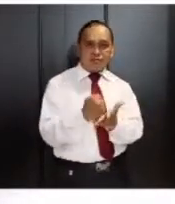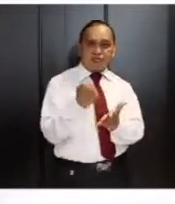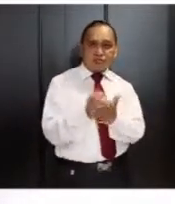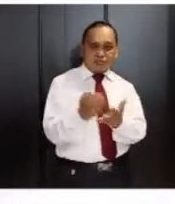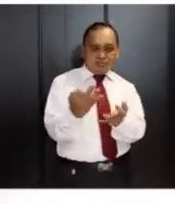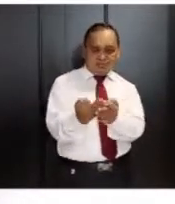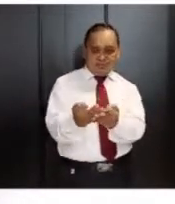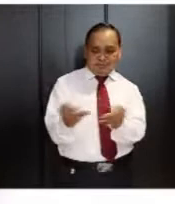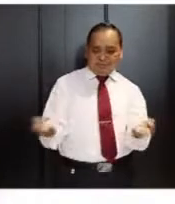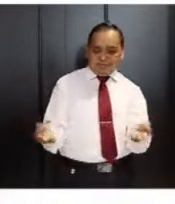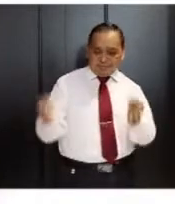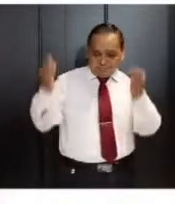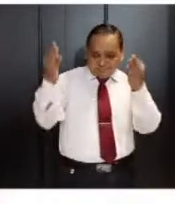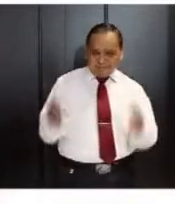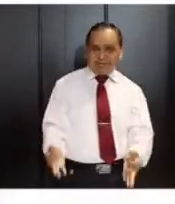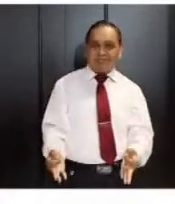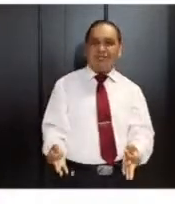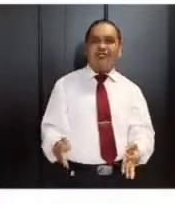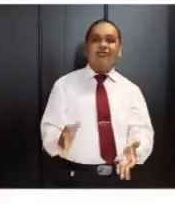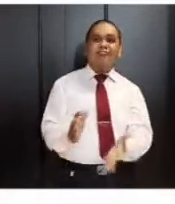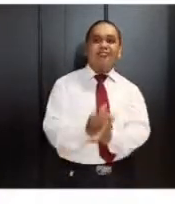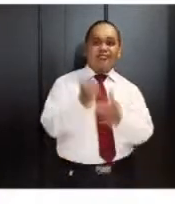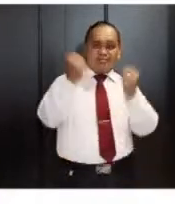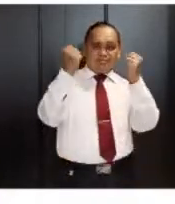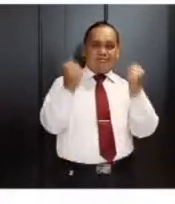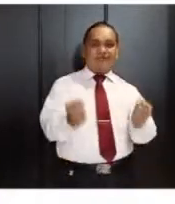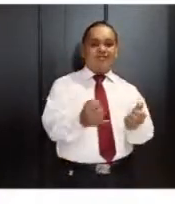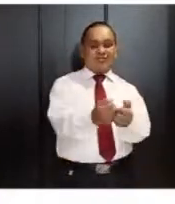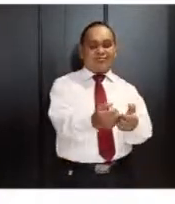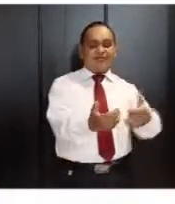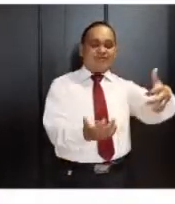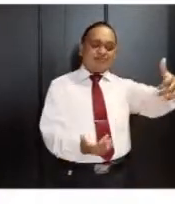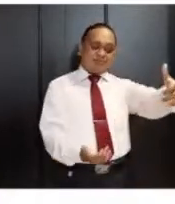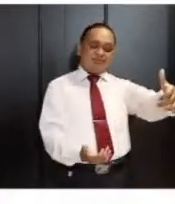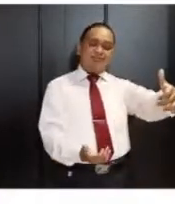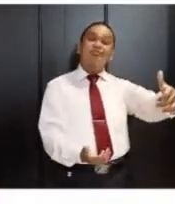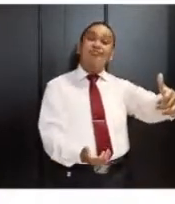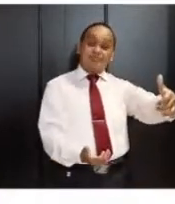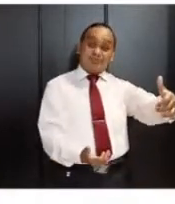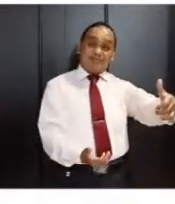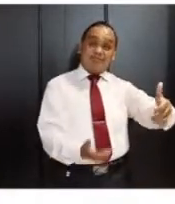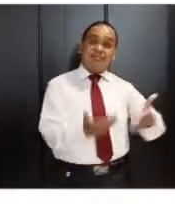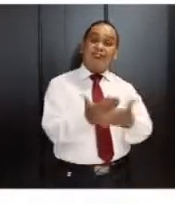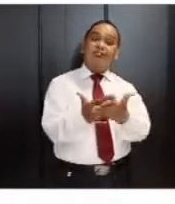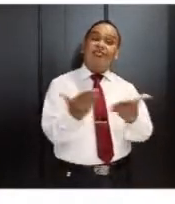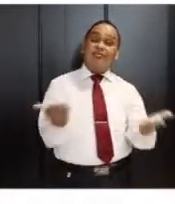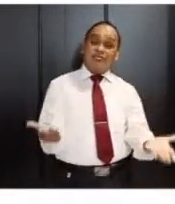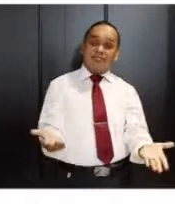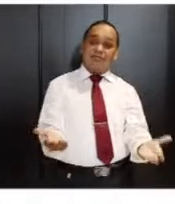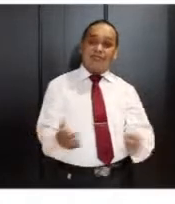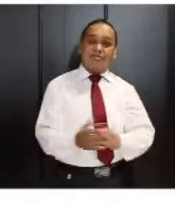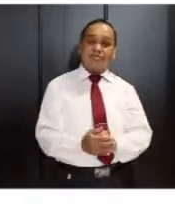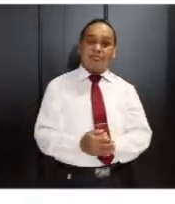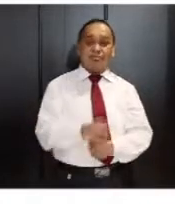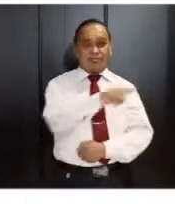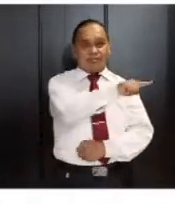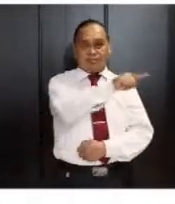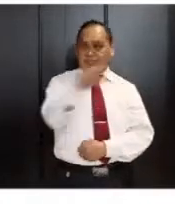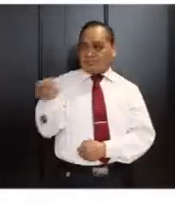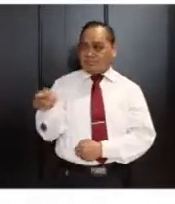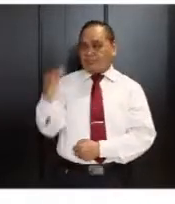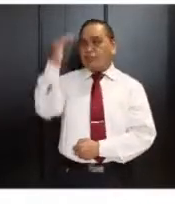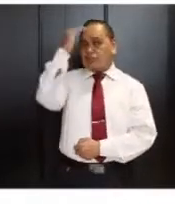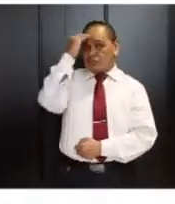terrenos cuando finalmente logramos sacar las escrituras. Hasta ahora, y los que nos conocen